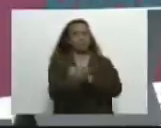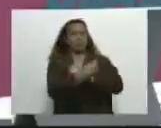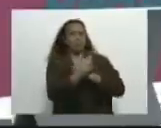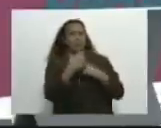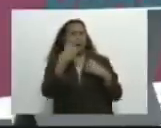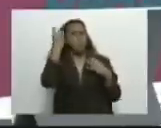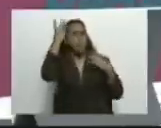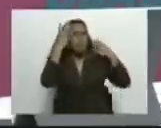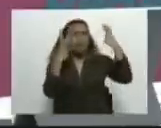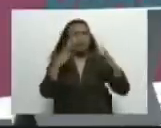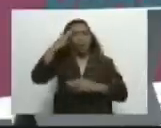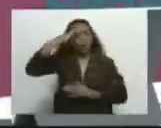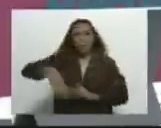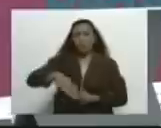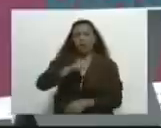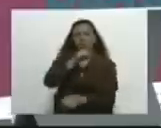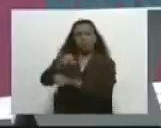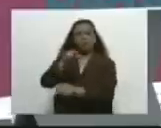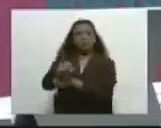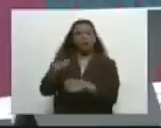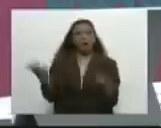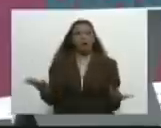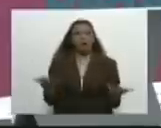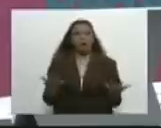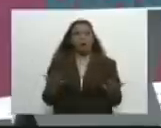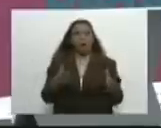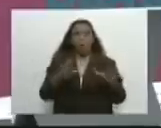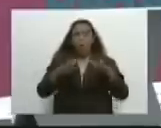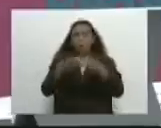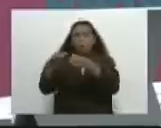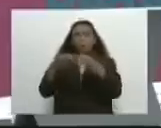nuestros oficiales, a nuestra aviación militar, a nuestra Fuerza Armada,